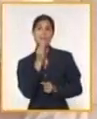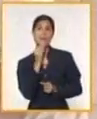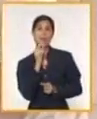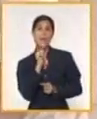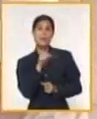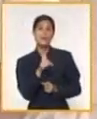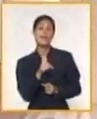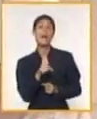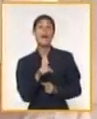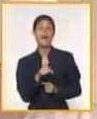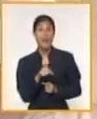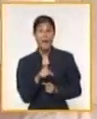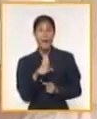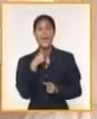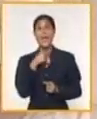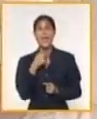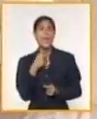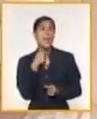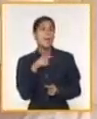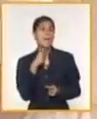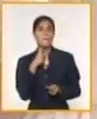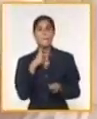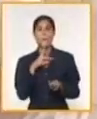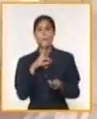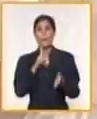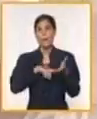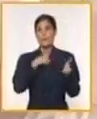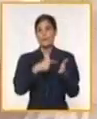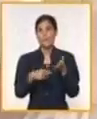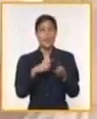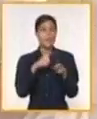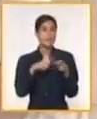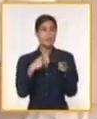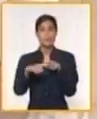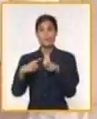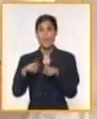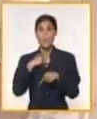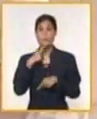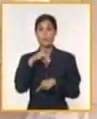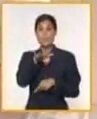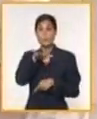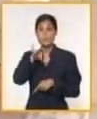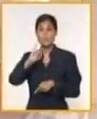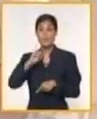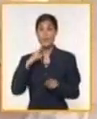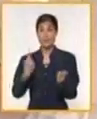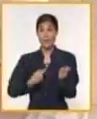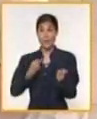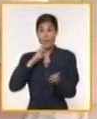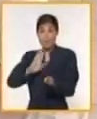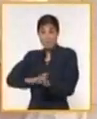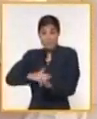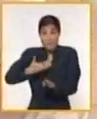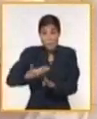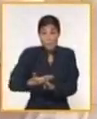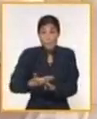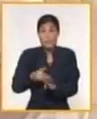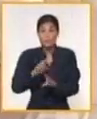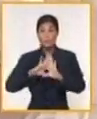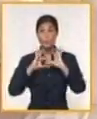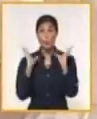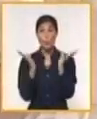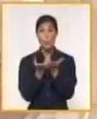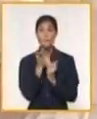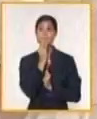soporte que le ha dado, sobre todo después de Estados Unidos. Después de la guerra del 56, todas las guerras y todas las acciones de Israel han